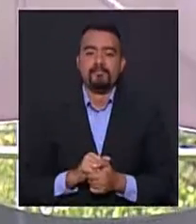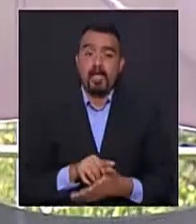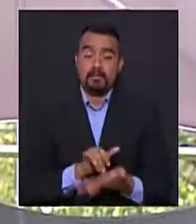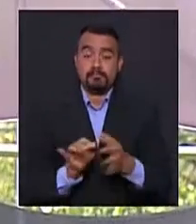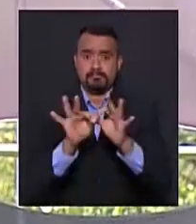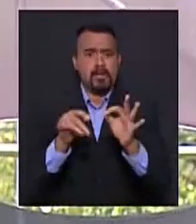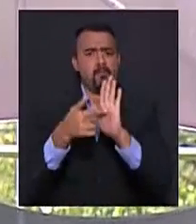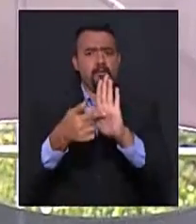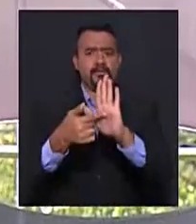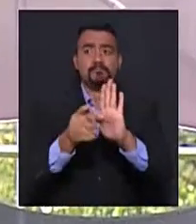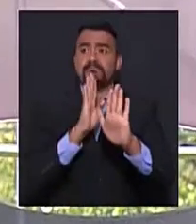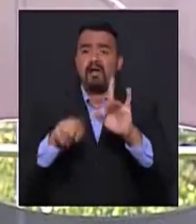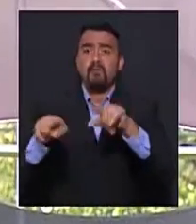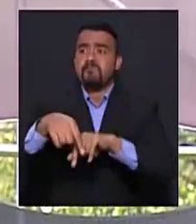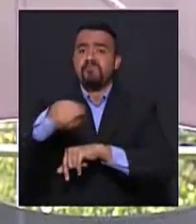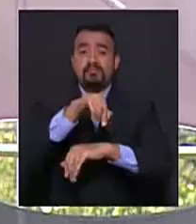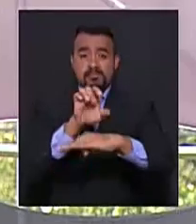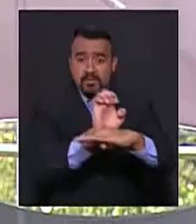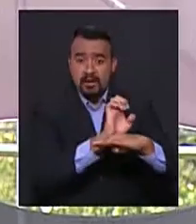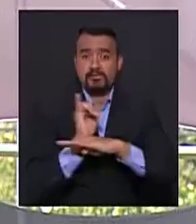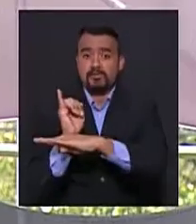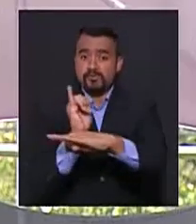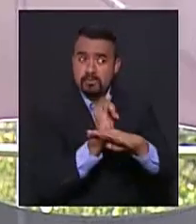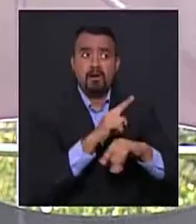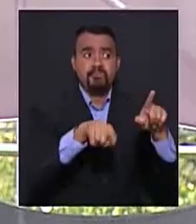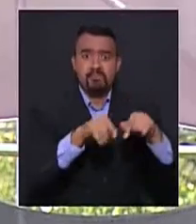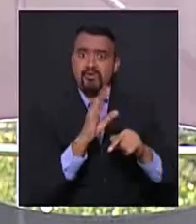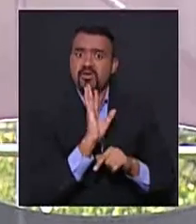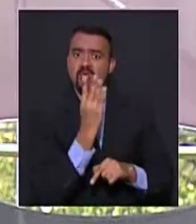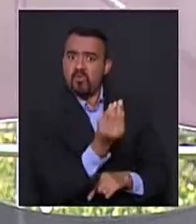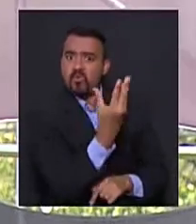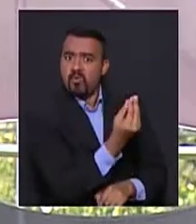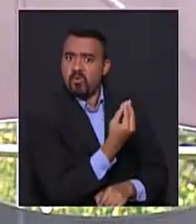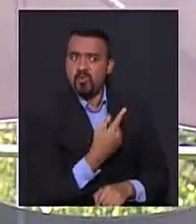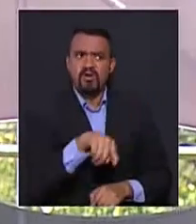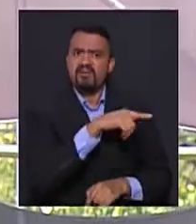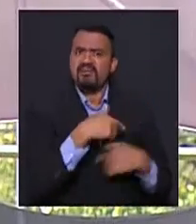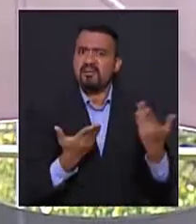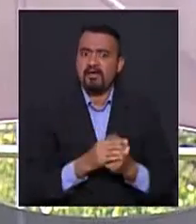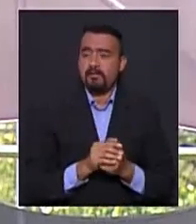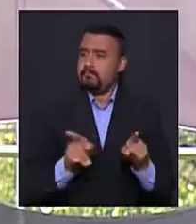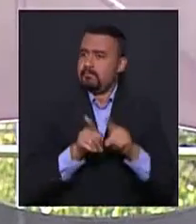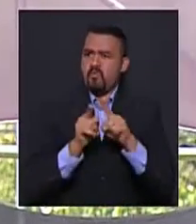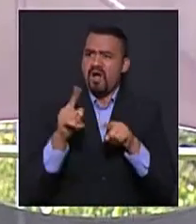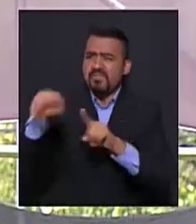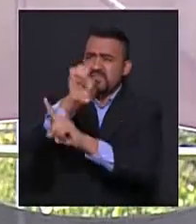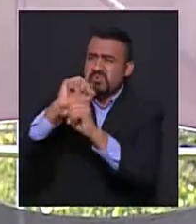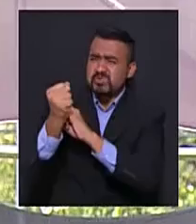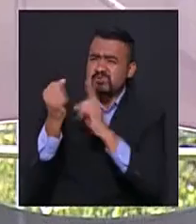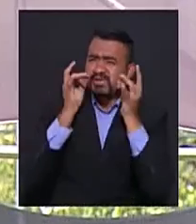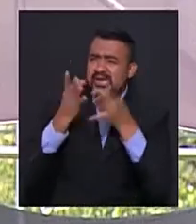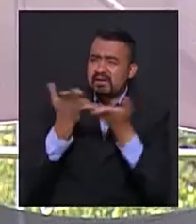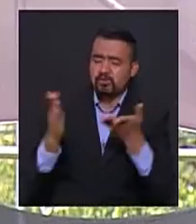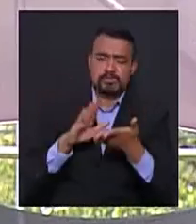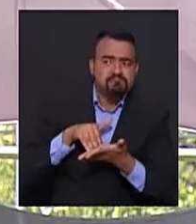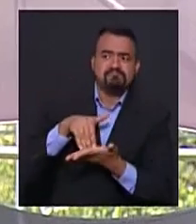ciudadanos, esas organizaciones e instituciones que en varias ocasiones se han situado más a la altura de los retos sociales que el